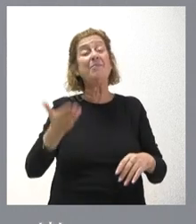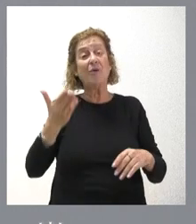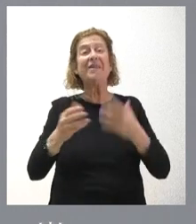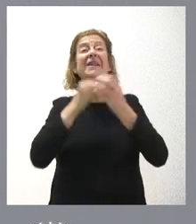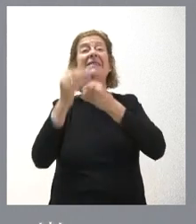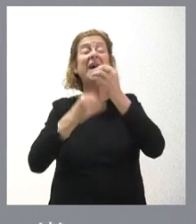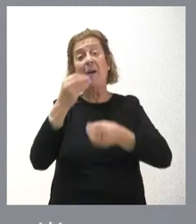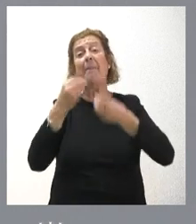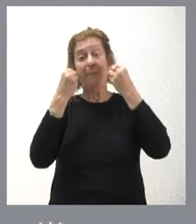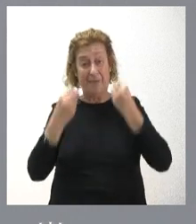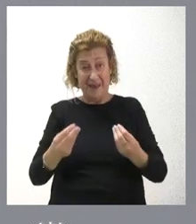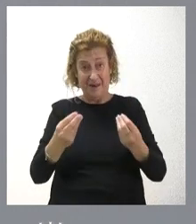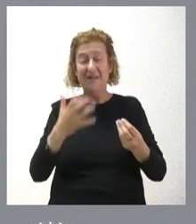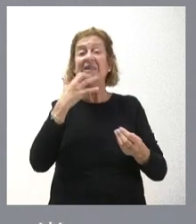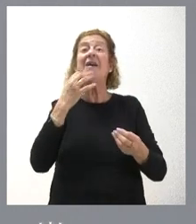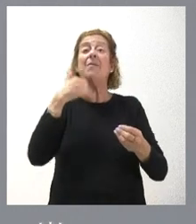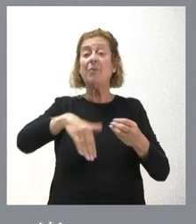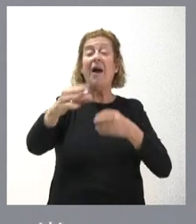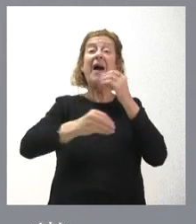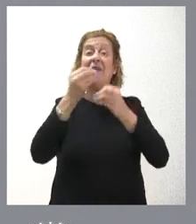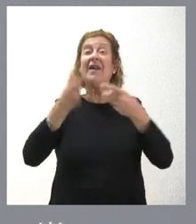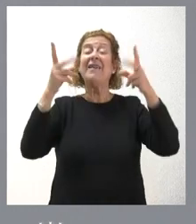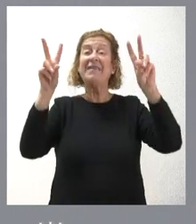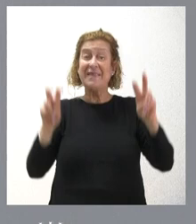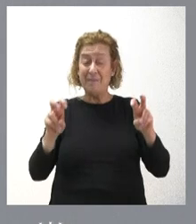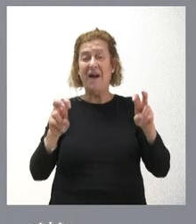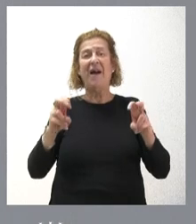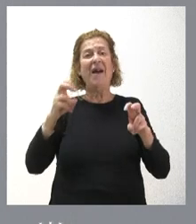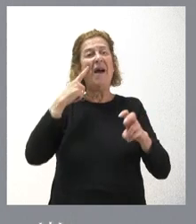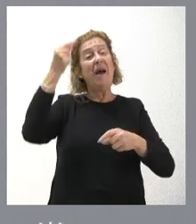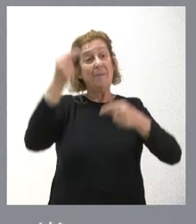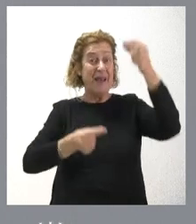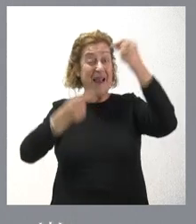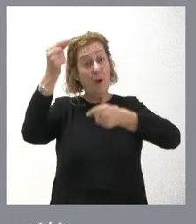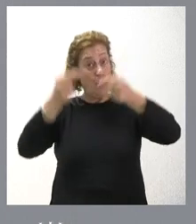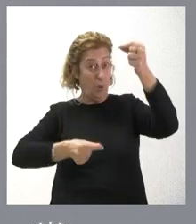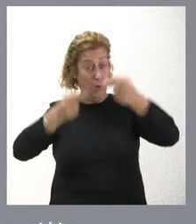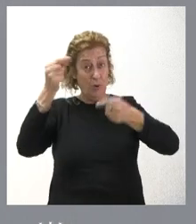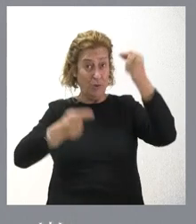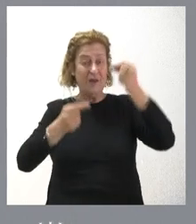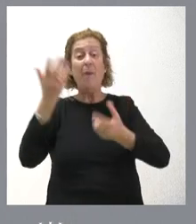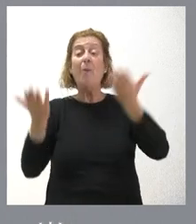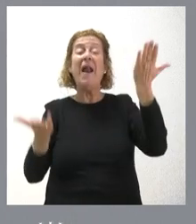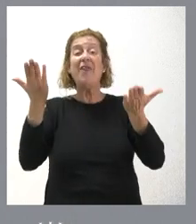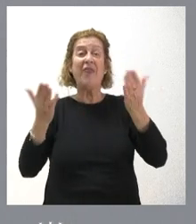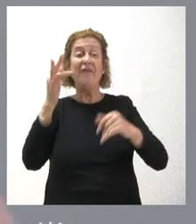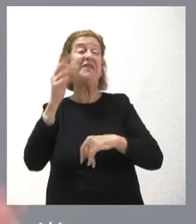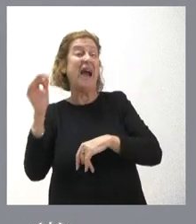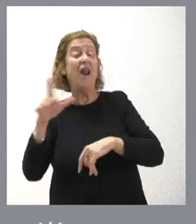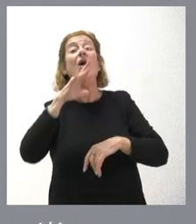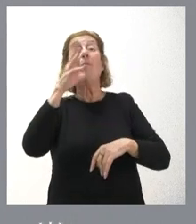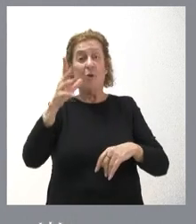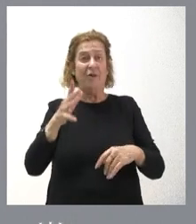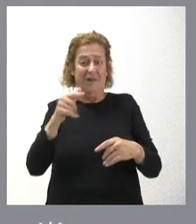bien si es que se va a hacer este tema de los cálculos de esas balanzas Fiscales porque ese hecho se